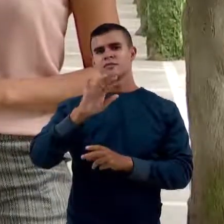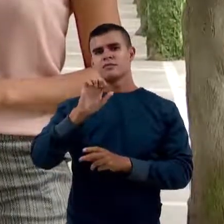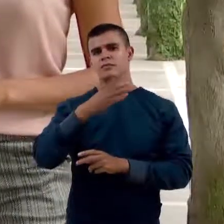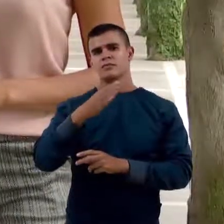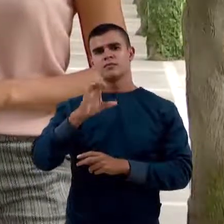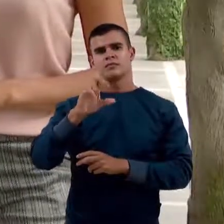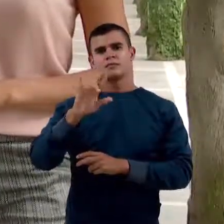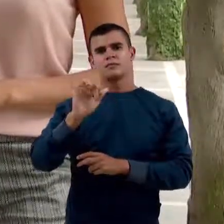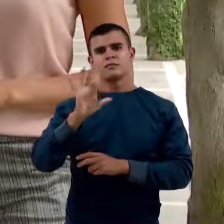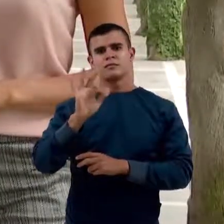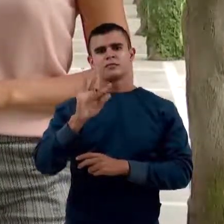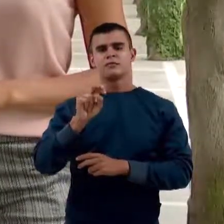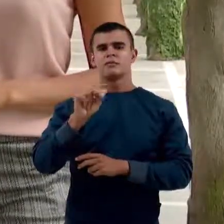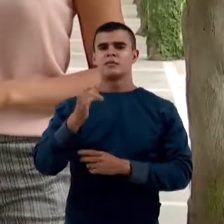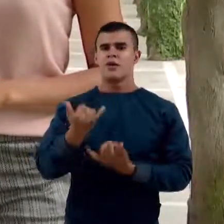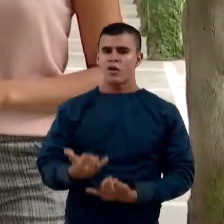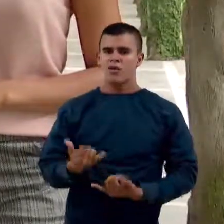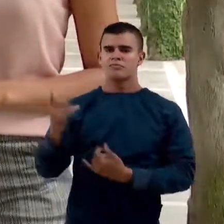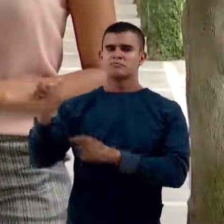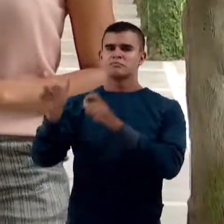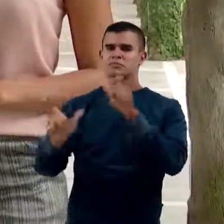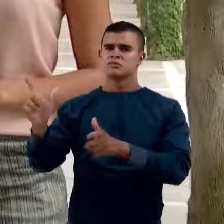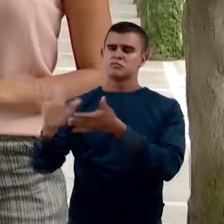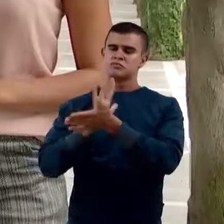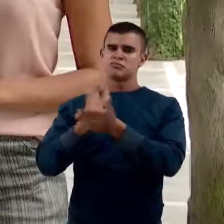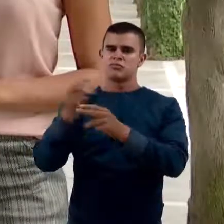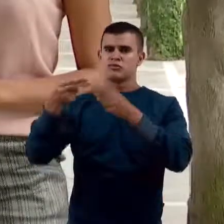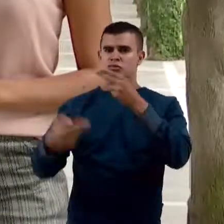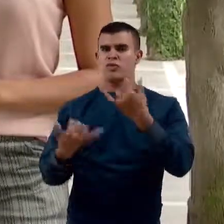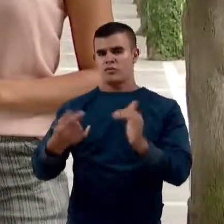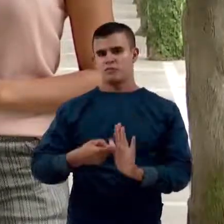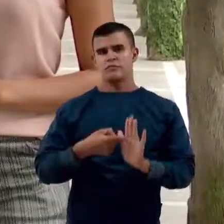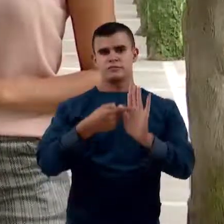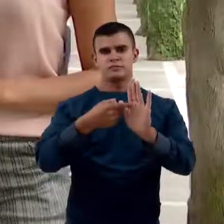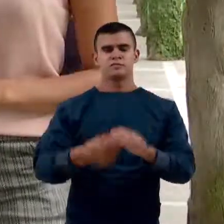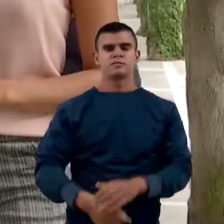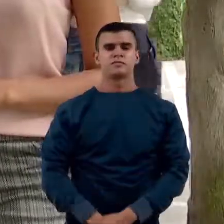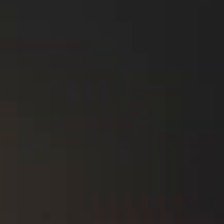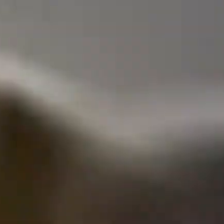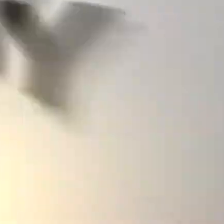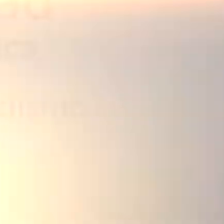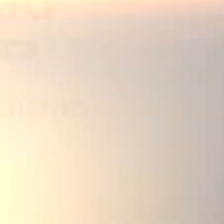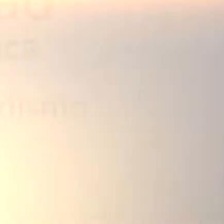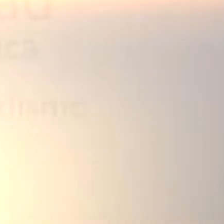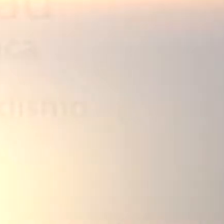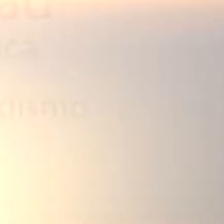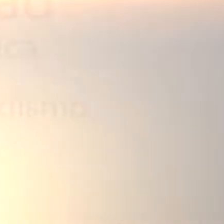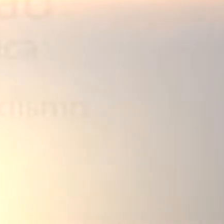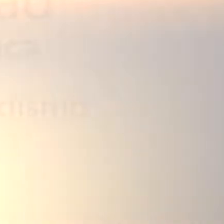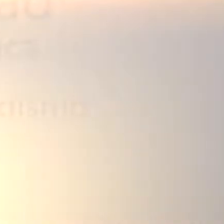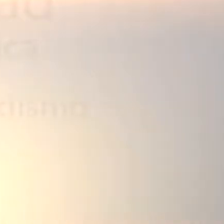Krishna, donde Baba y Hariyan nos contaron su historia. Veámosla.